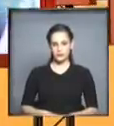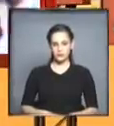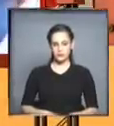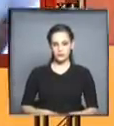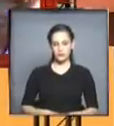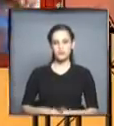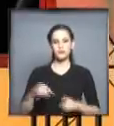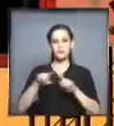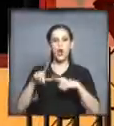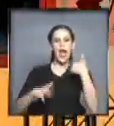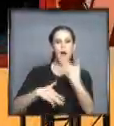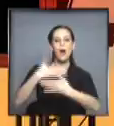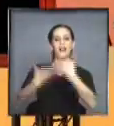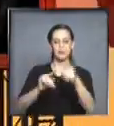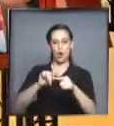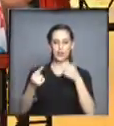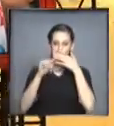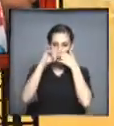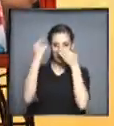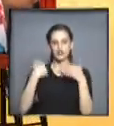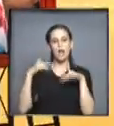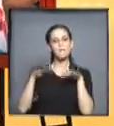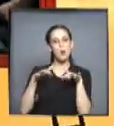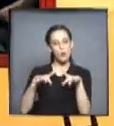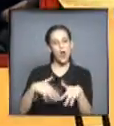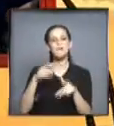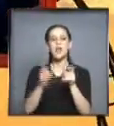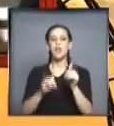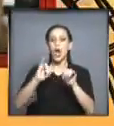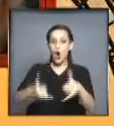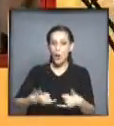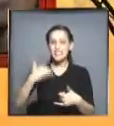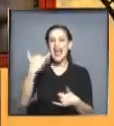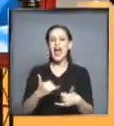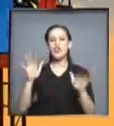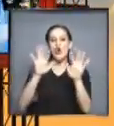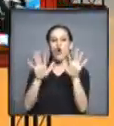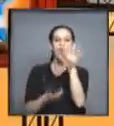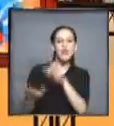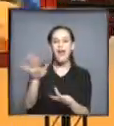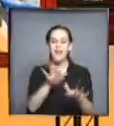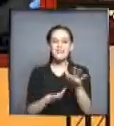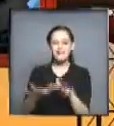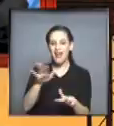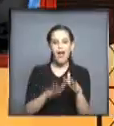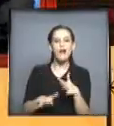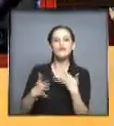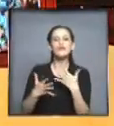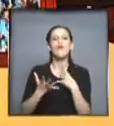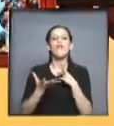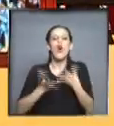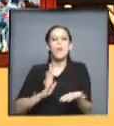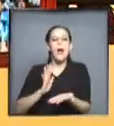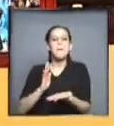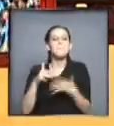Junto con el avance de una política nacional y popular, la juventud pareciera haberse organizado de manera tal de convertir a la militancia en